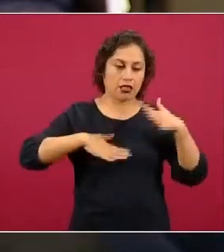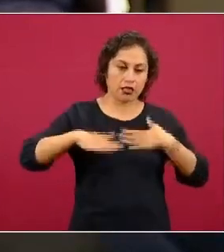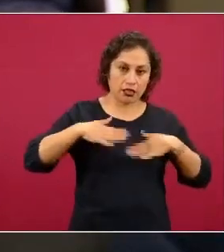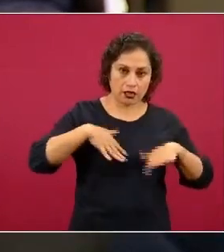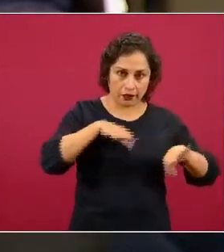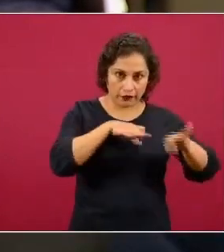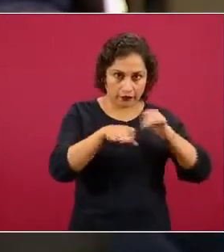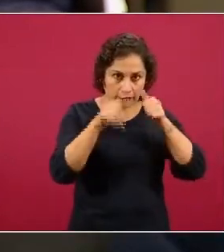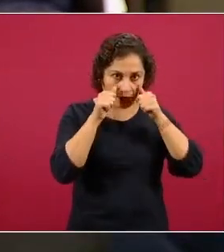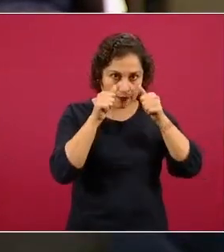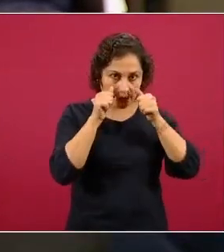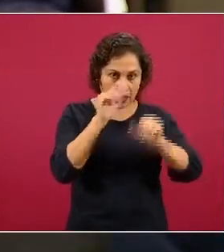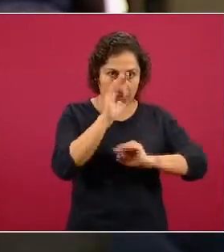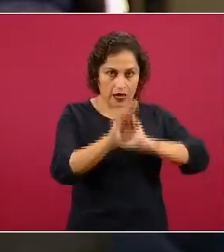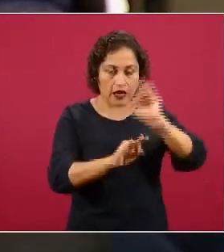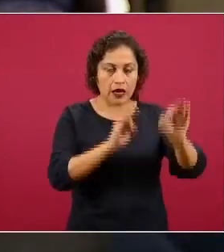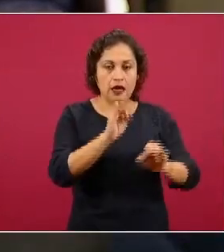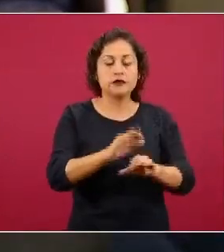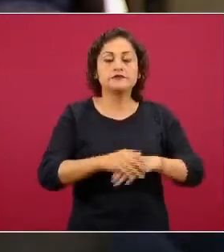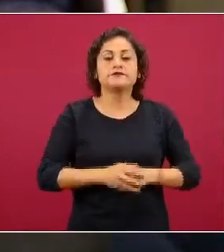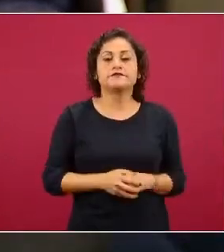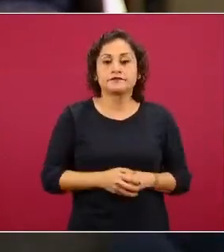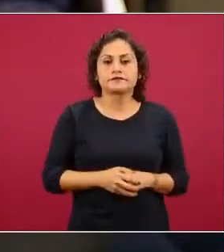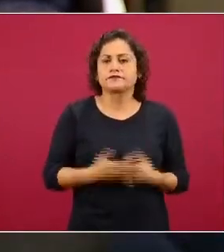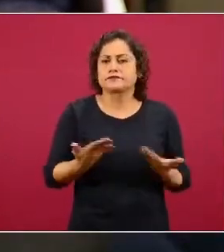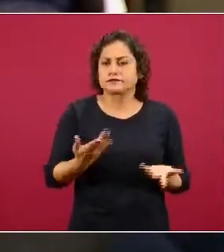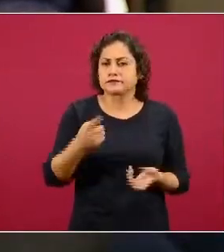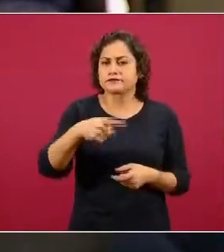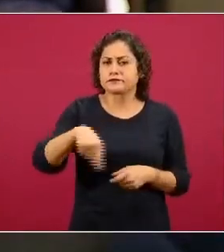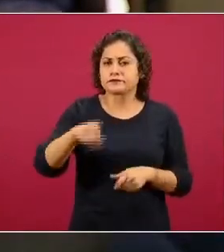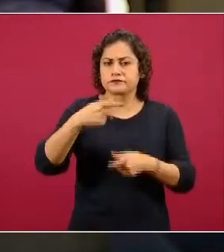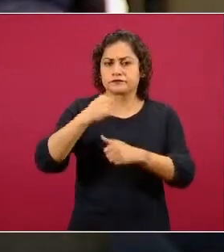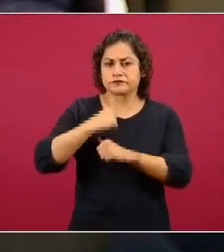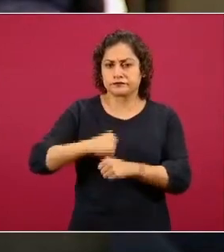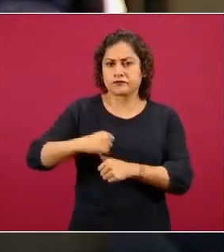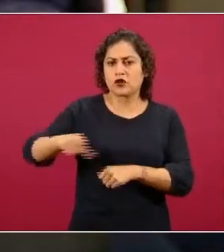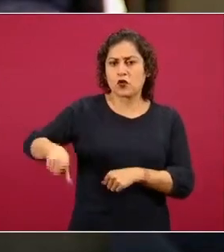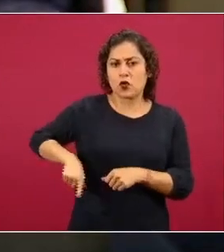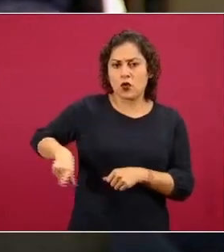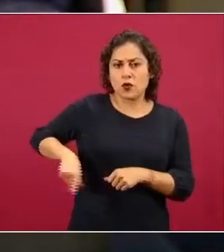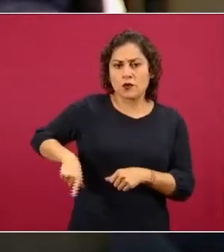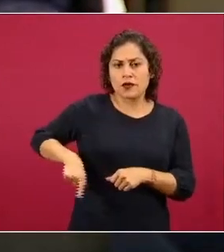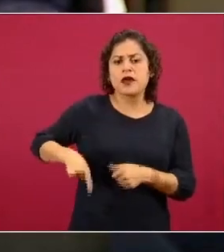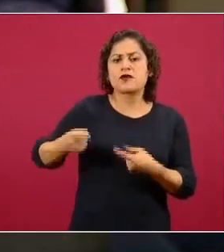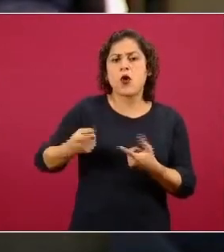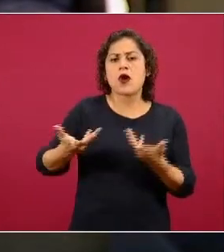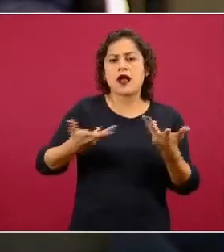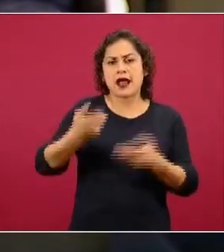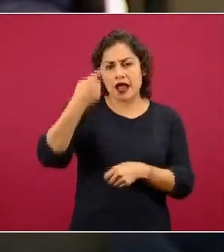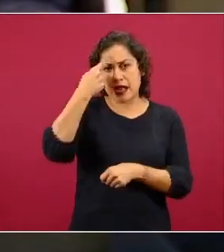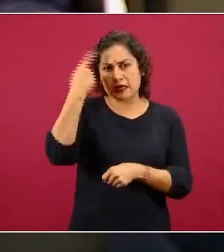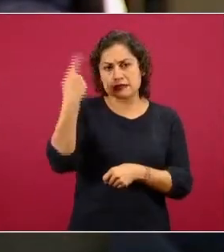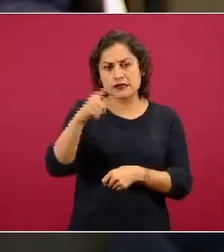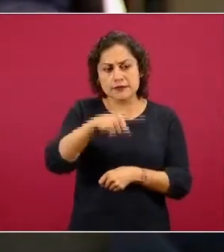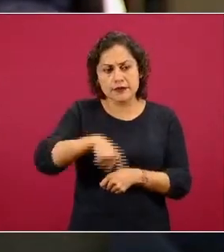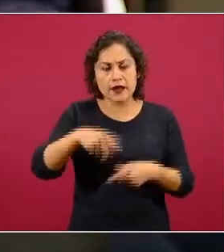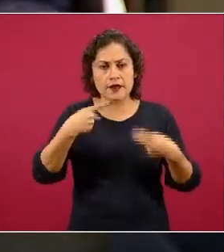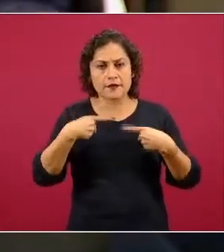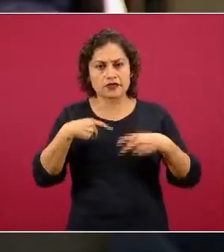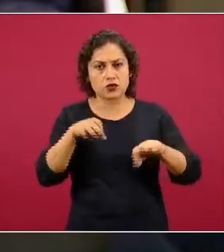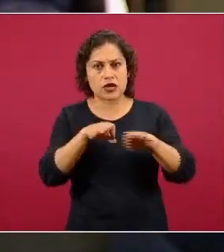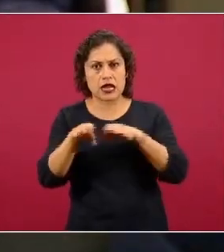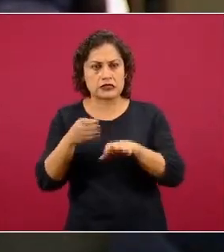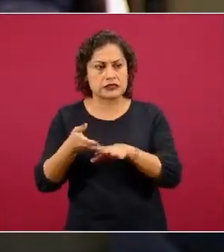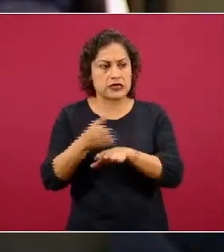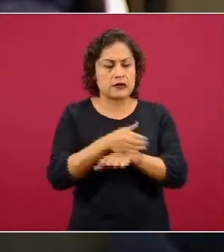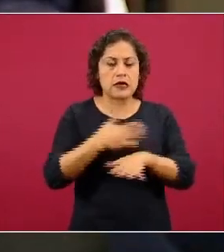adicionales están llevando a cabo las autoridades para que ahora sí que el personal vuelva a estar como es el primer